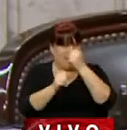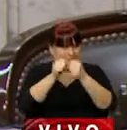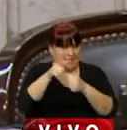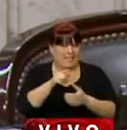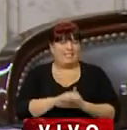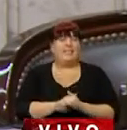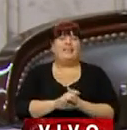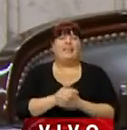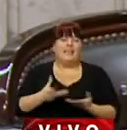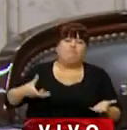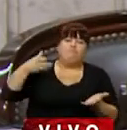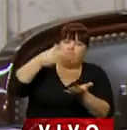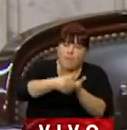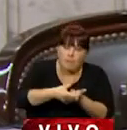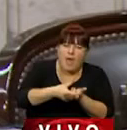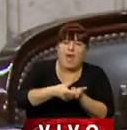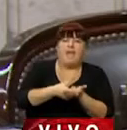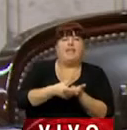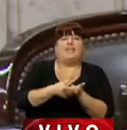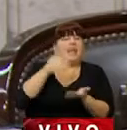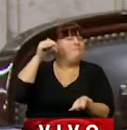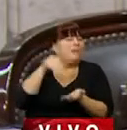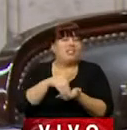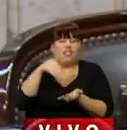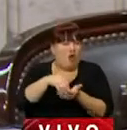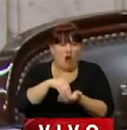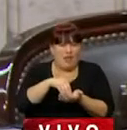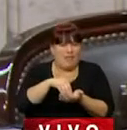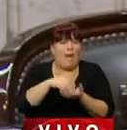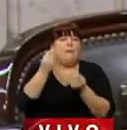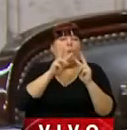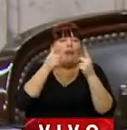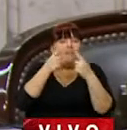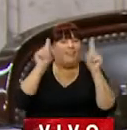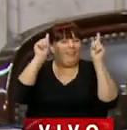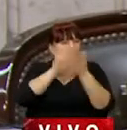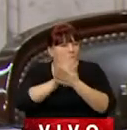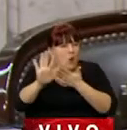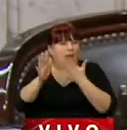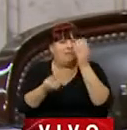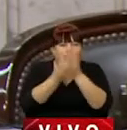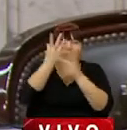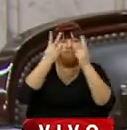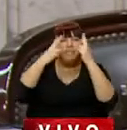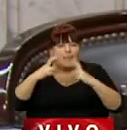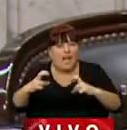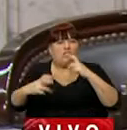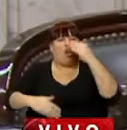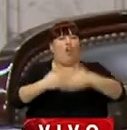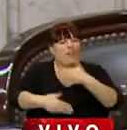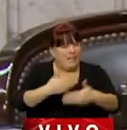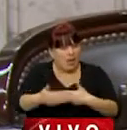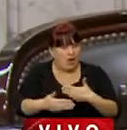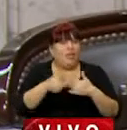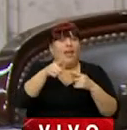empresas que invierten sumas millonarias en innovación, investigación y desarrollo,